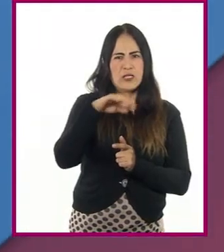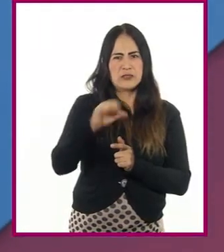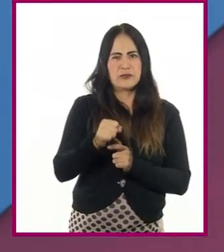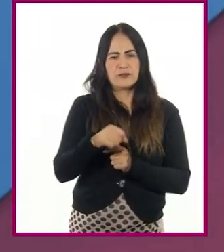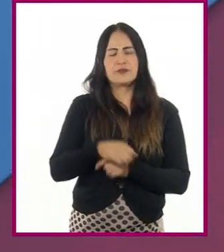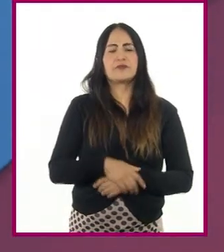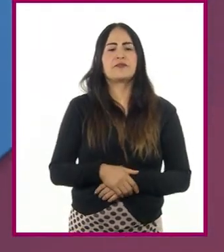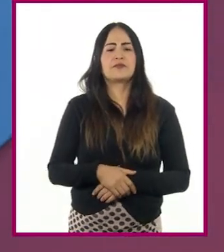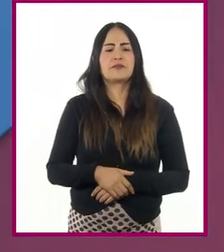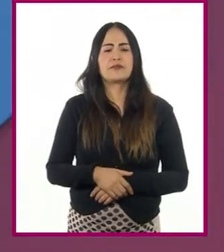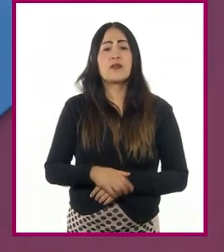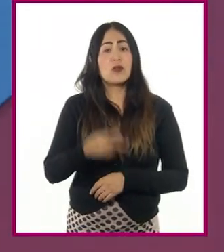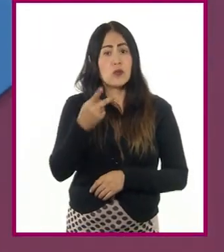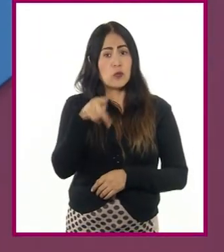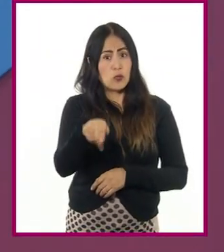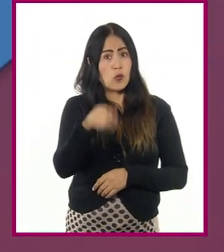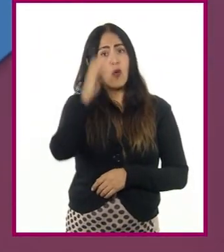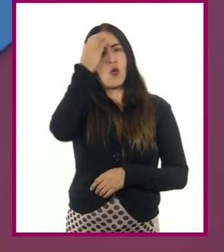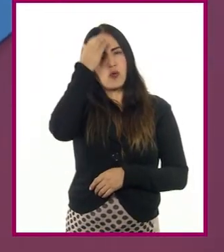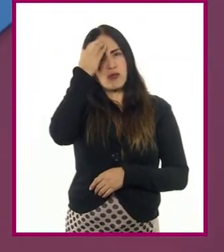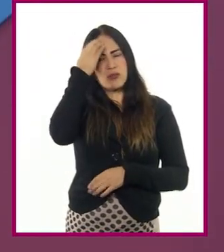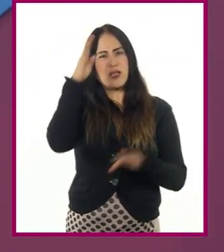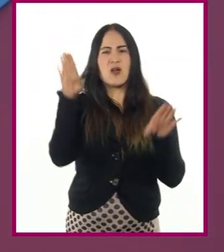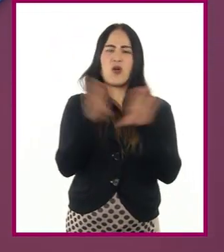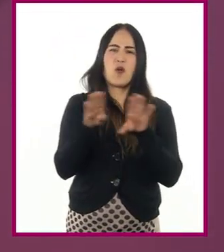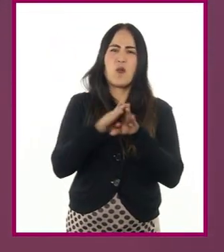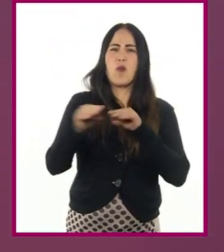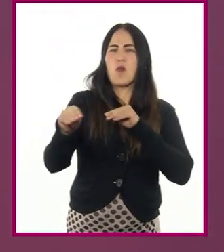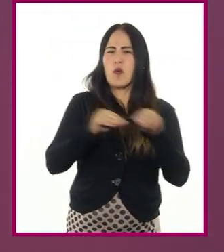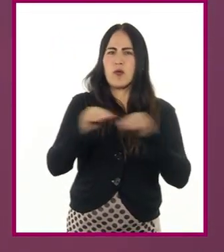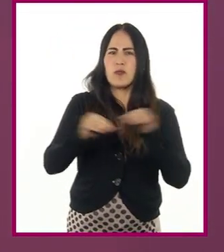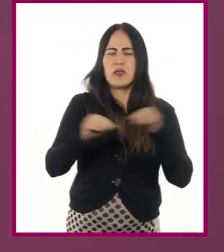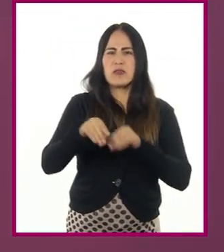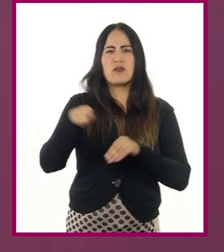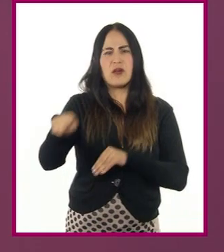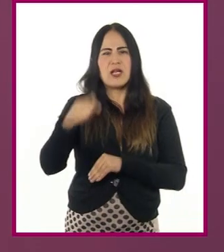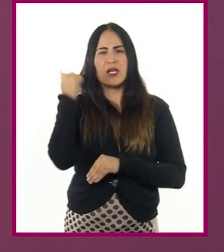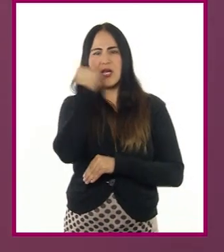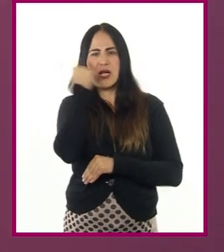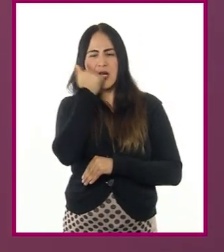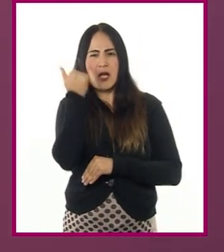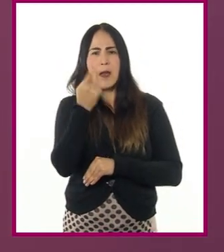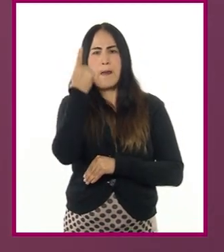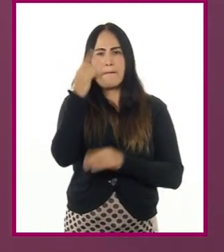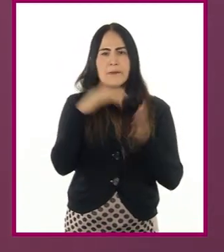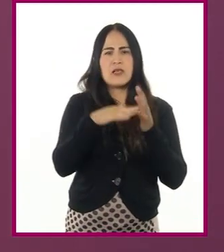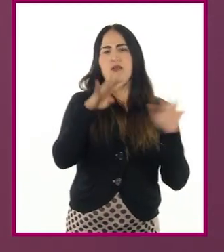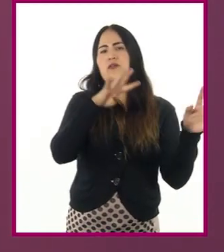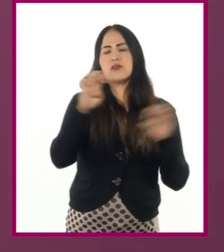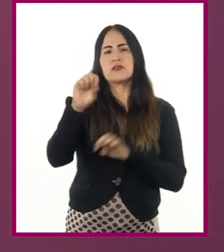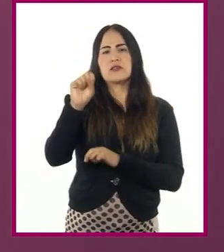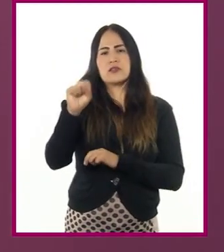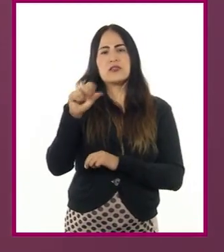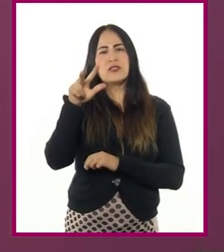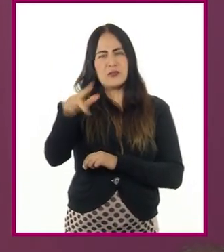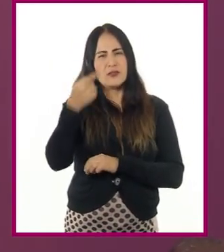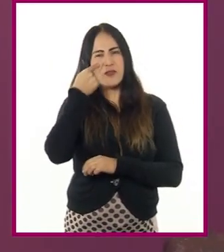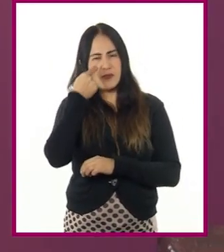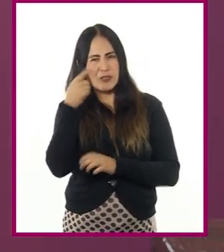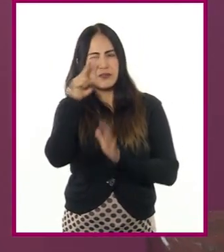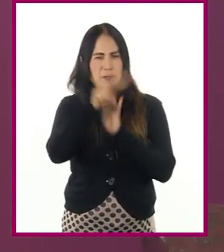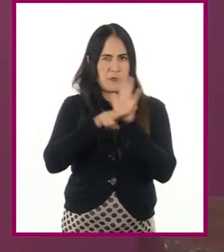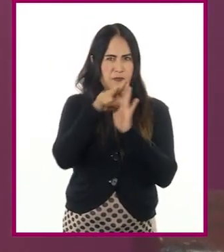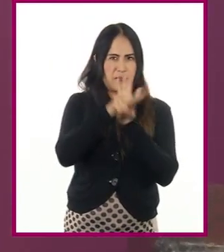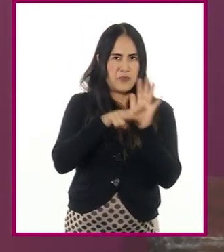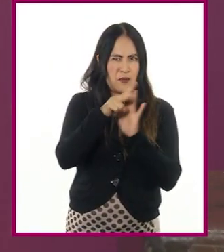Para conocer un poco más sobre los orígenes del movimiento estudiantil de 1968, los invito a ver y a escuchar